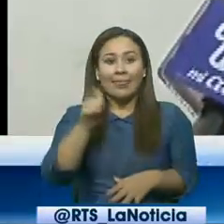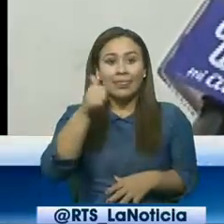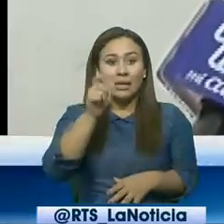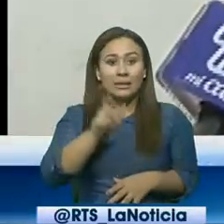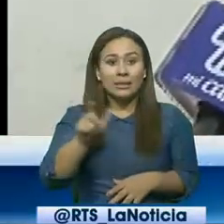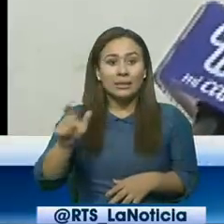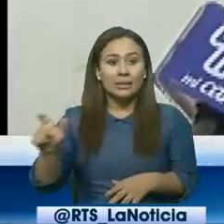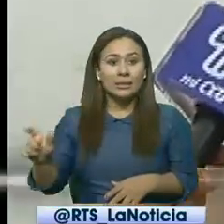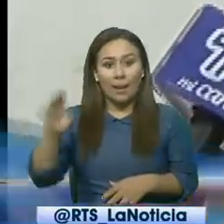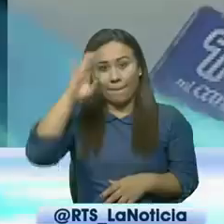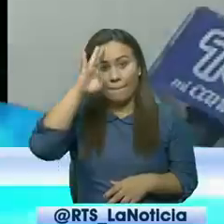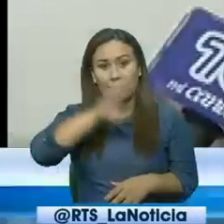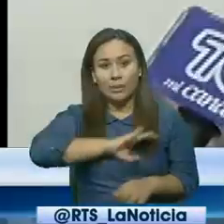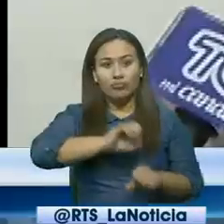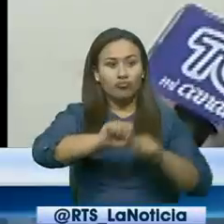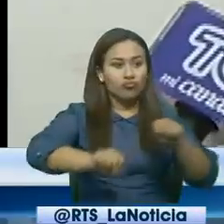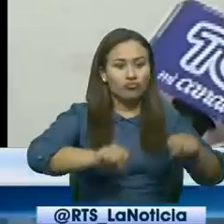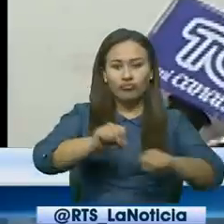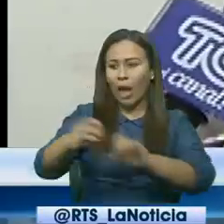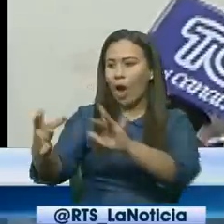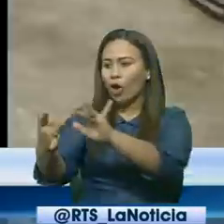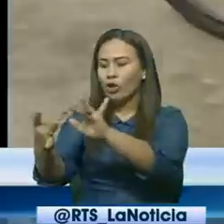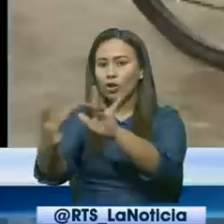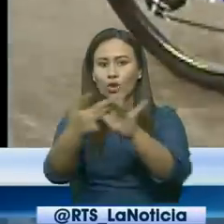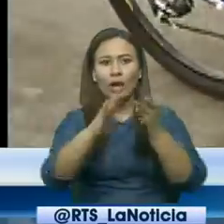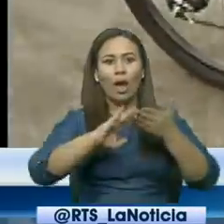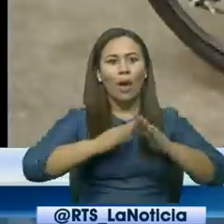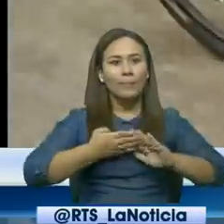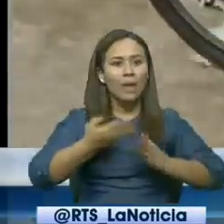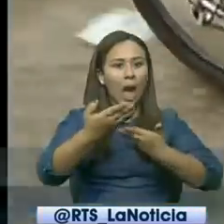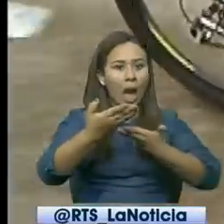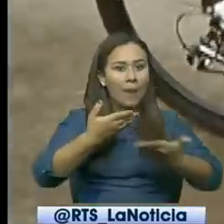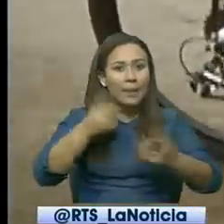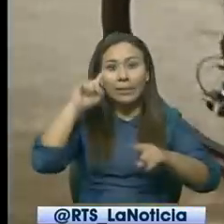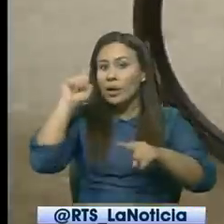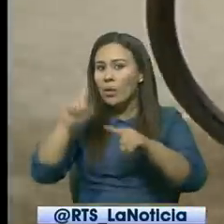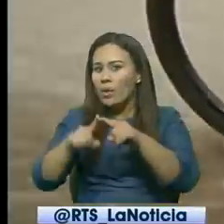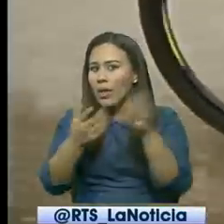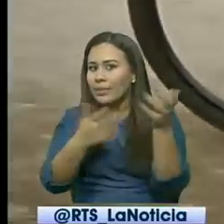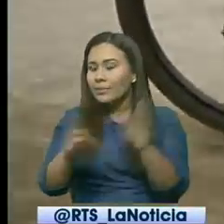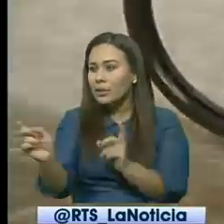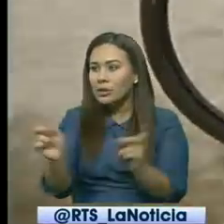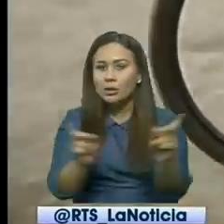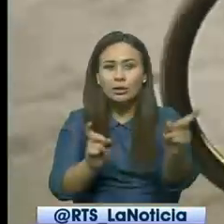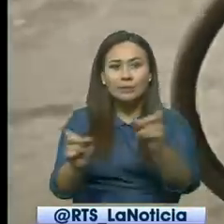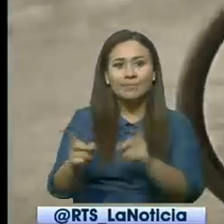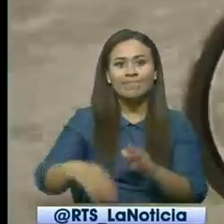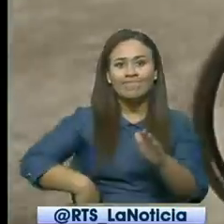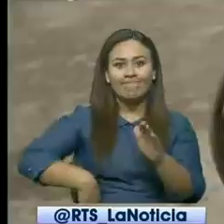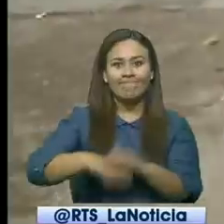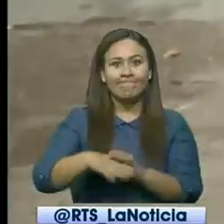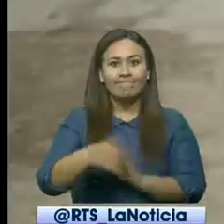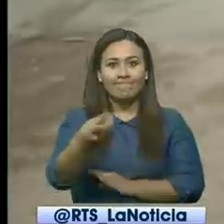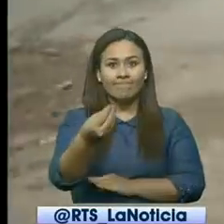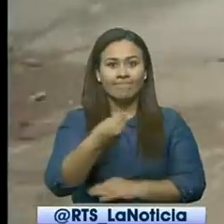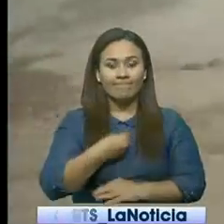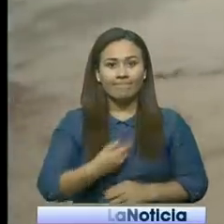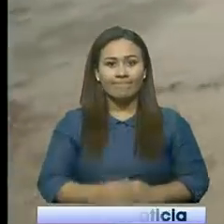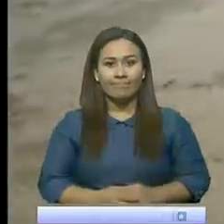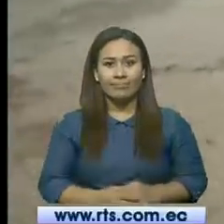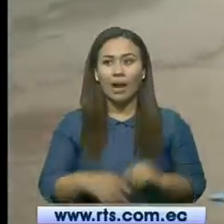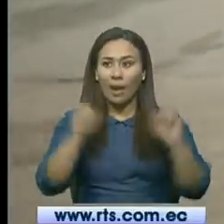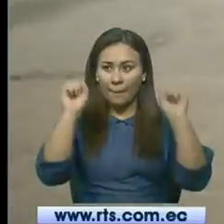que son los que van a interactuar con los ciudadanos con esto se pretende incrementar los índices de efectividad en la lucha contra la